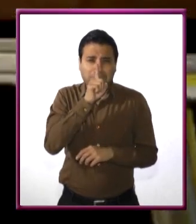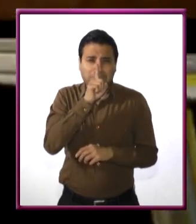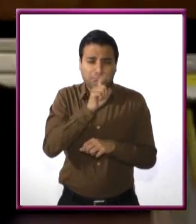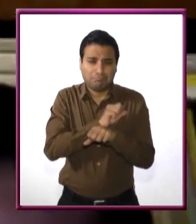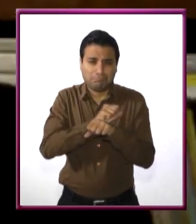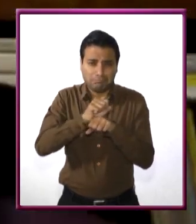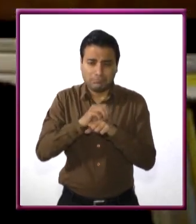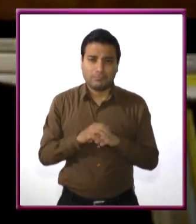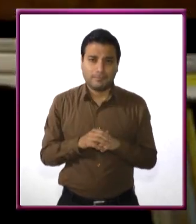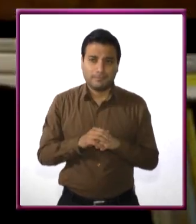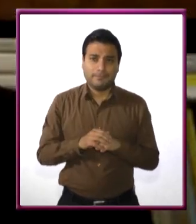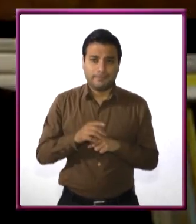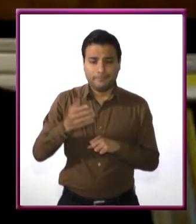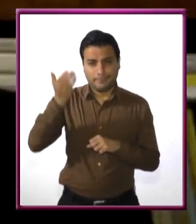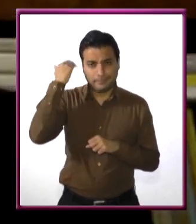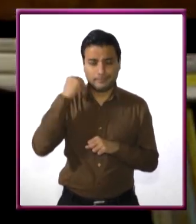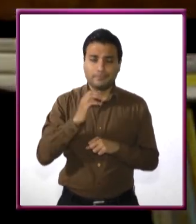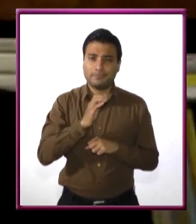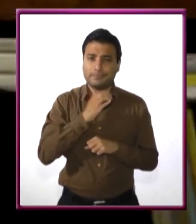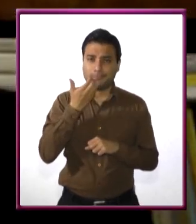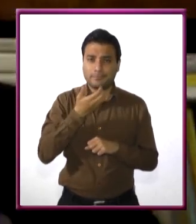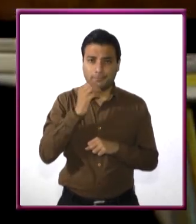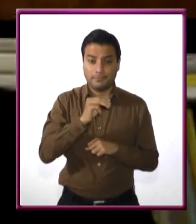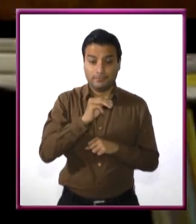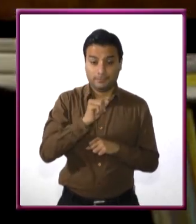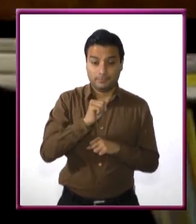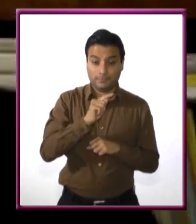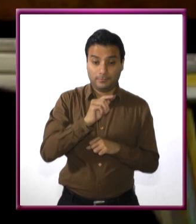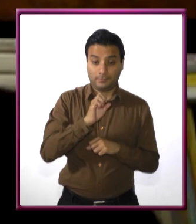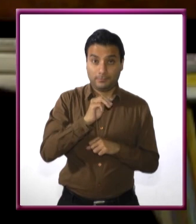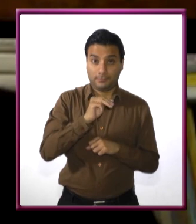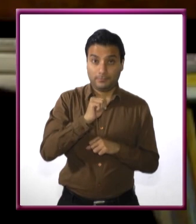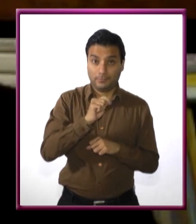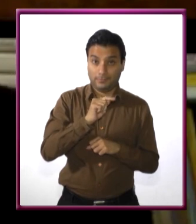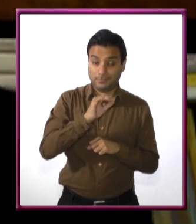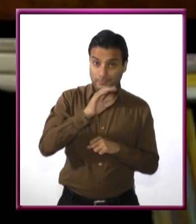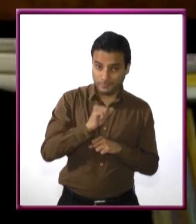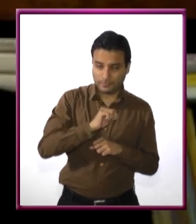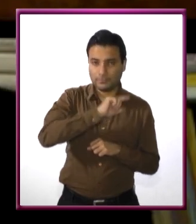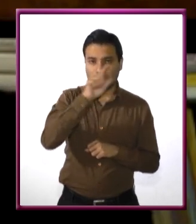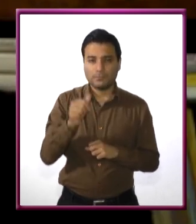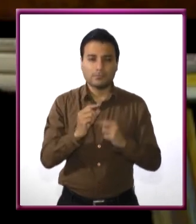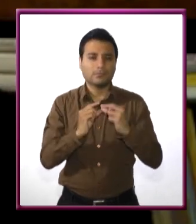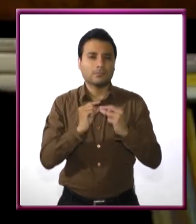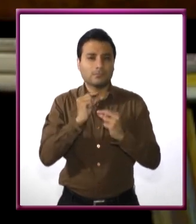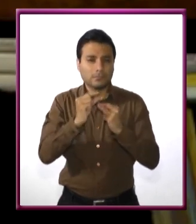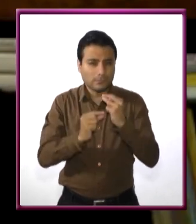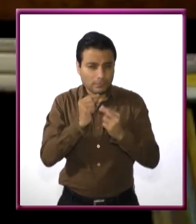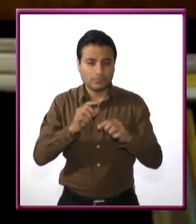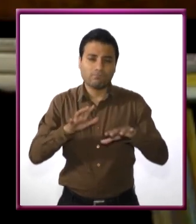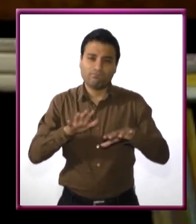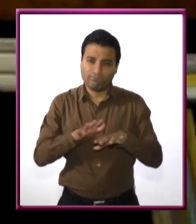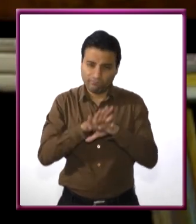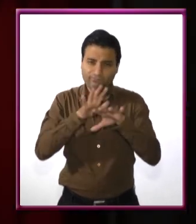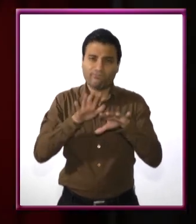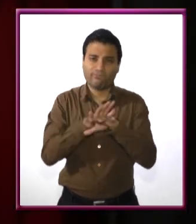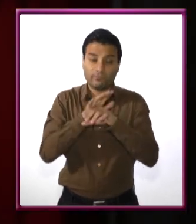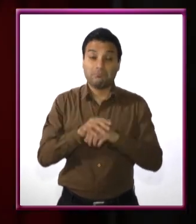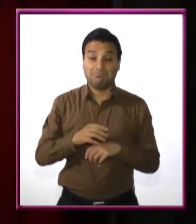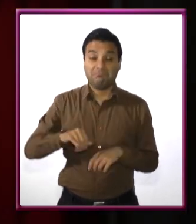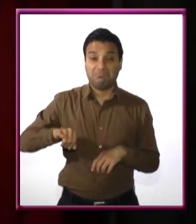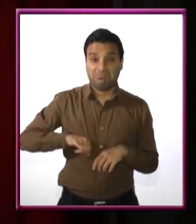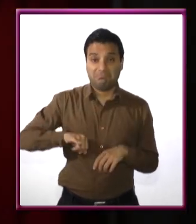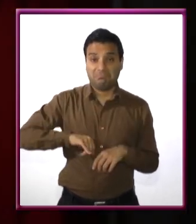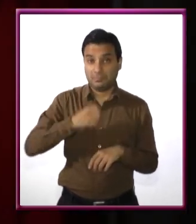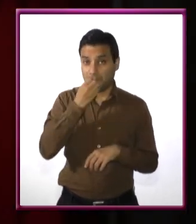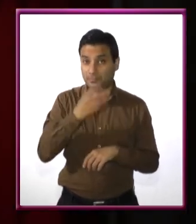alguna continuidad entre lo que ellos llamaban matemáticas y lo que nosotros llamamos matemáticas, pero eso ha ido cambiando a lo largo de la historia.